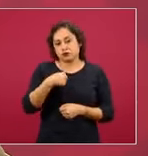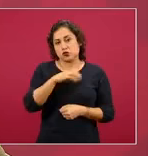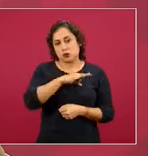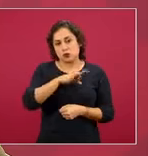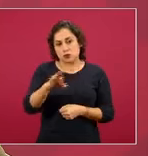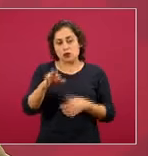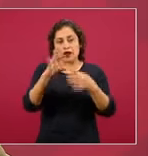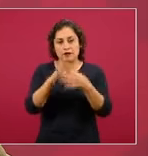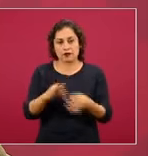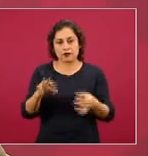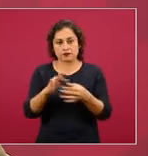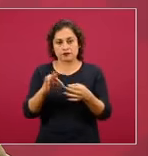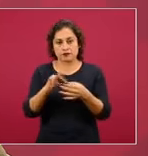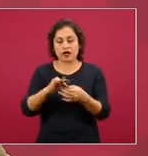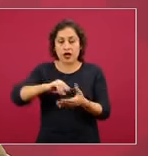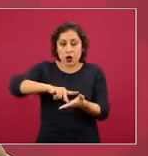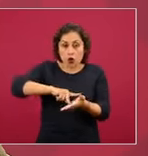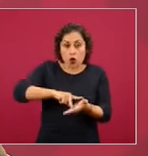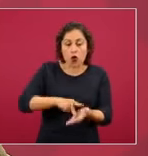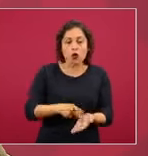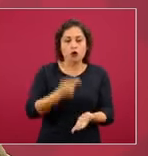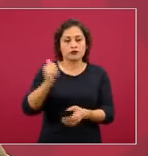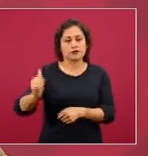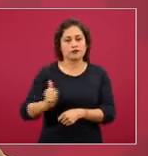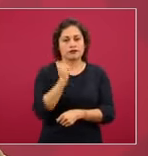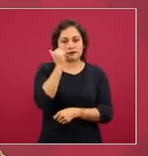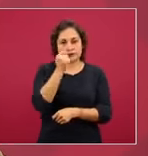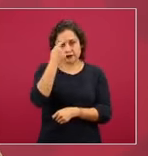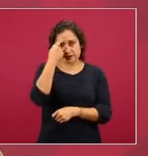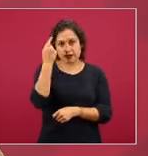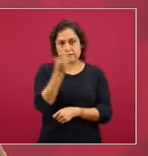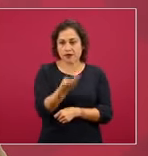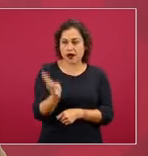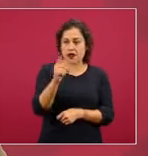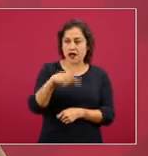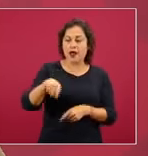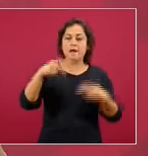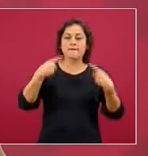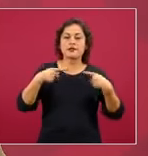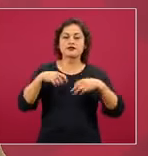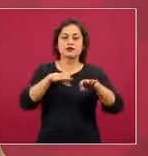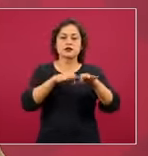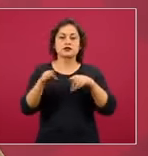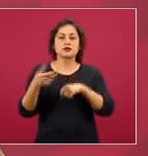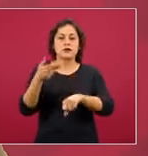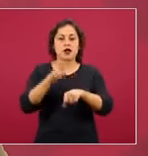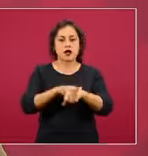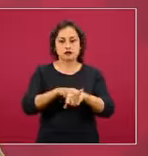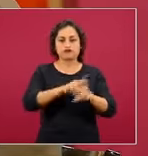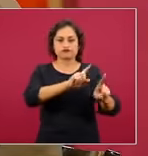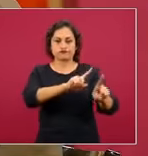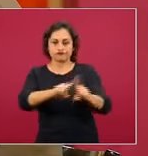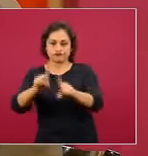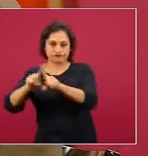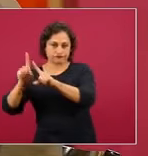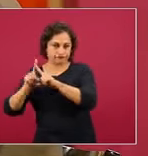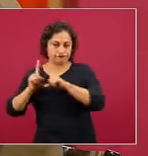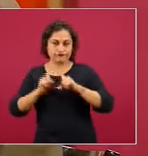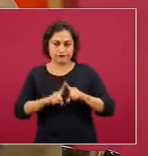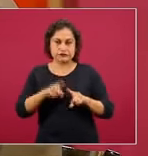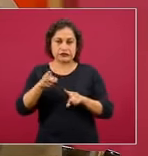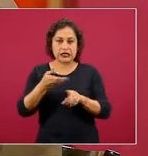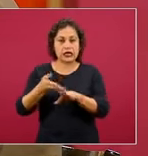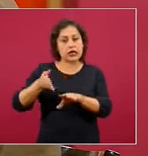de reiterar nuestro más profundo agradecimiento a todo el personal de salud que ha estado desde el inicio y de